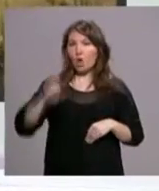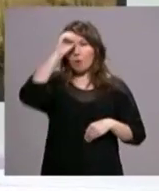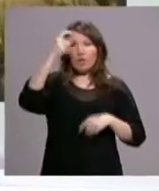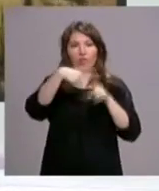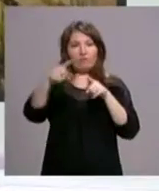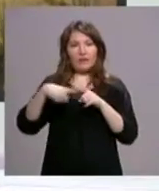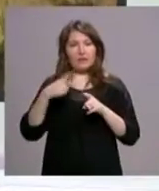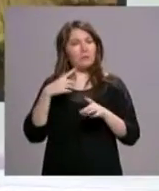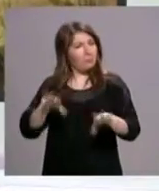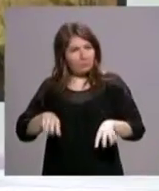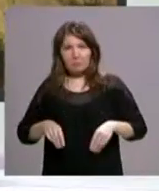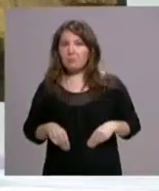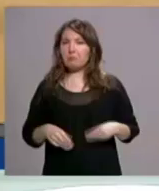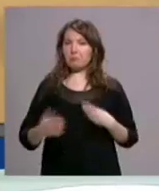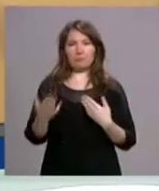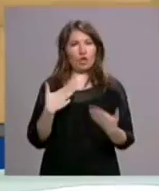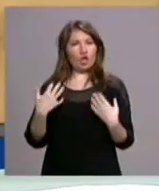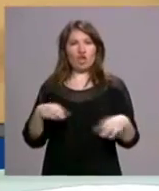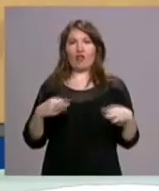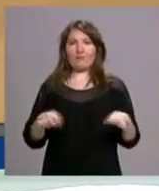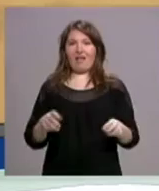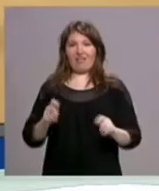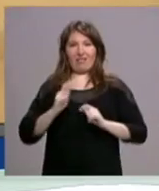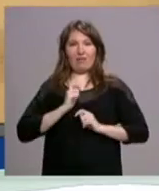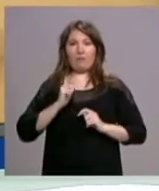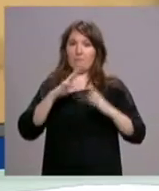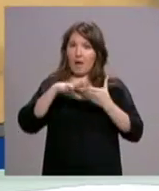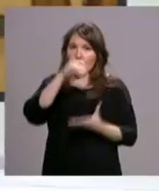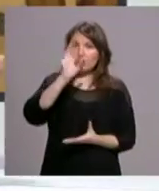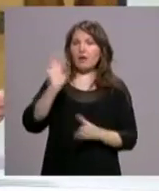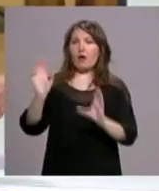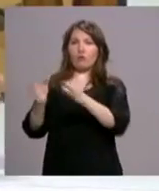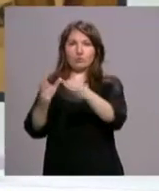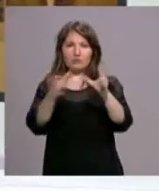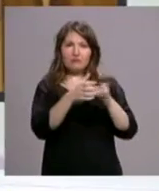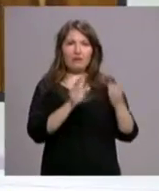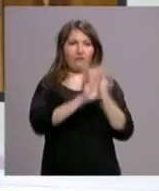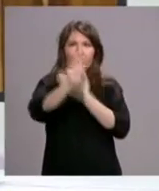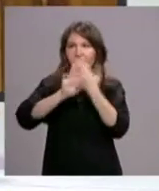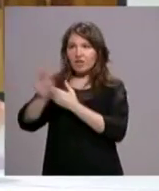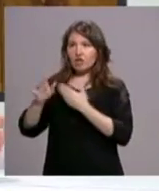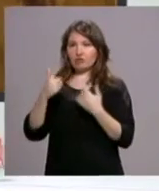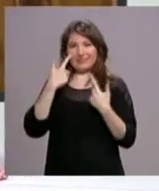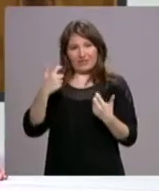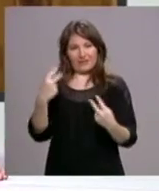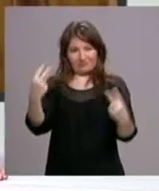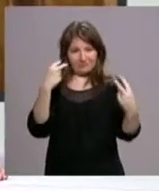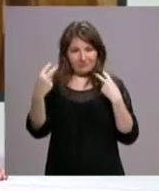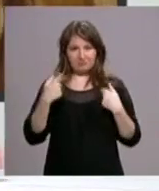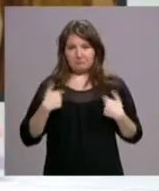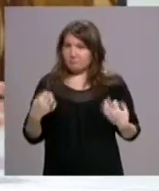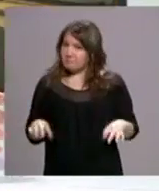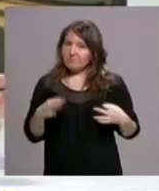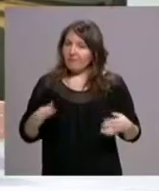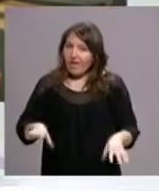nosotros, y eso hacerlo extensible en nuestras parroquias, en nuestras comunidades, con nuestros vecinos y vecinas, en el barrio en el que